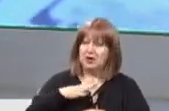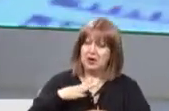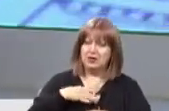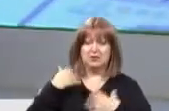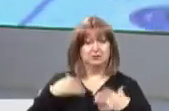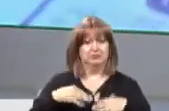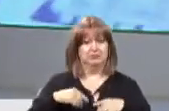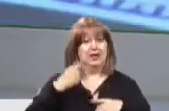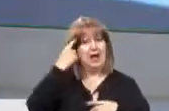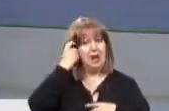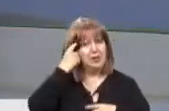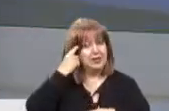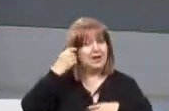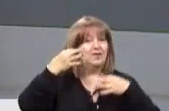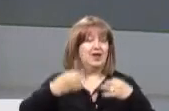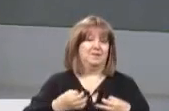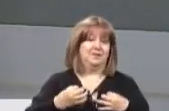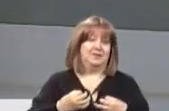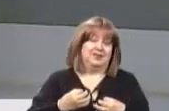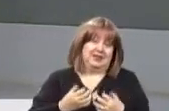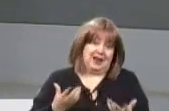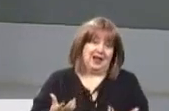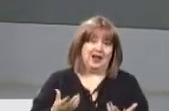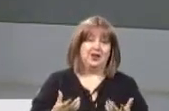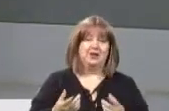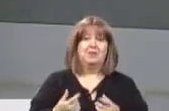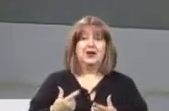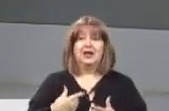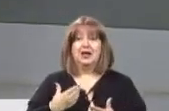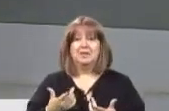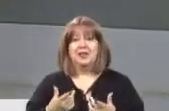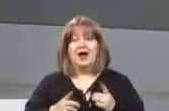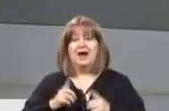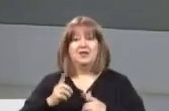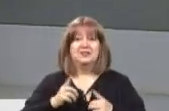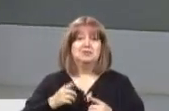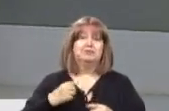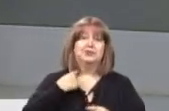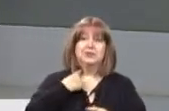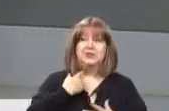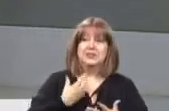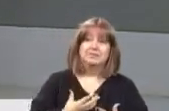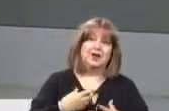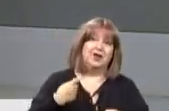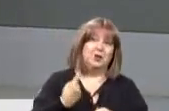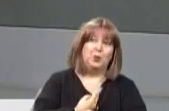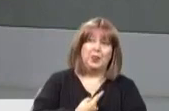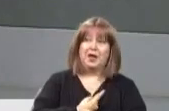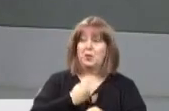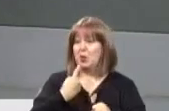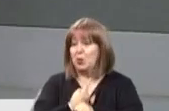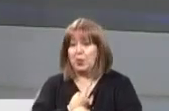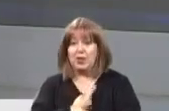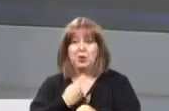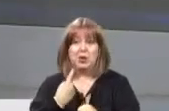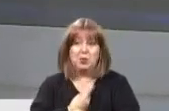financieramente, seguramente. Pero está bueno tener esa opción, de decir, no sentirnos también derrotados o, viste, decir, siempre en el pesimismo o en la